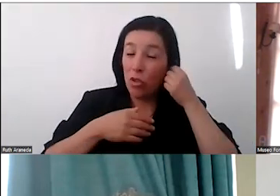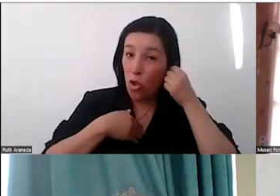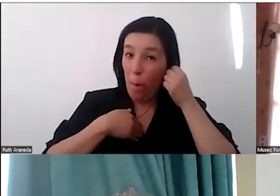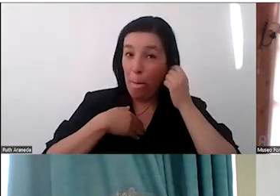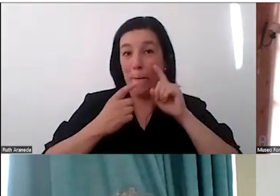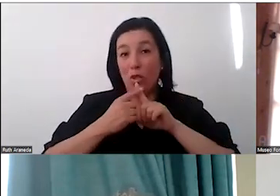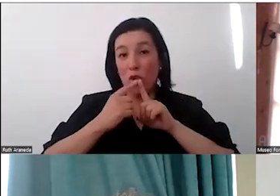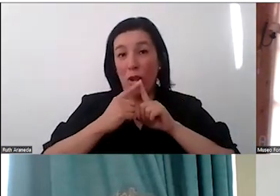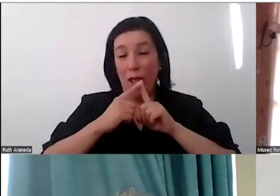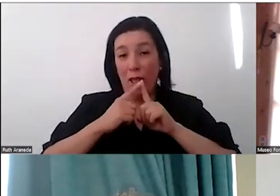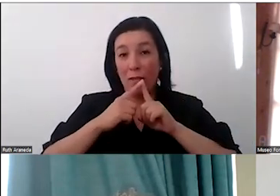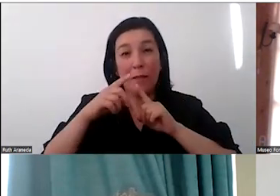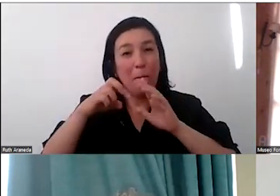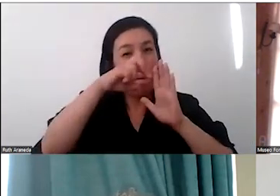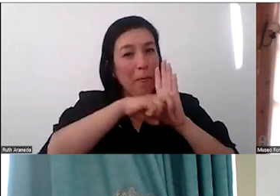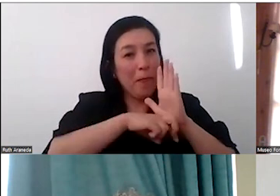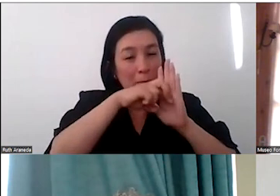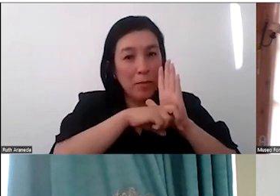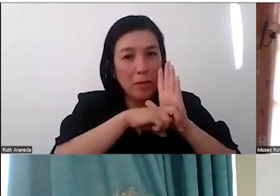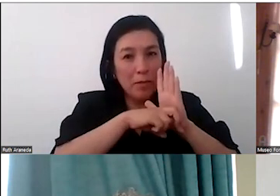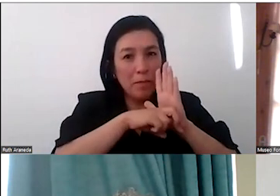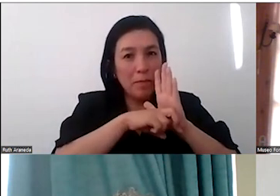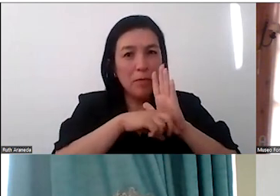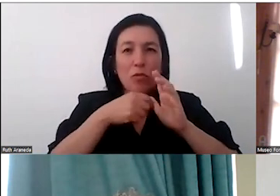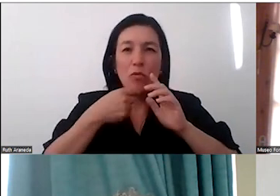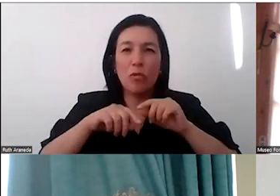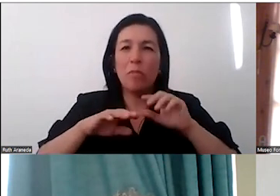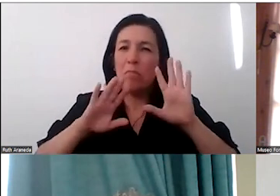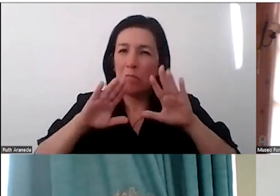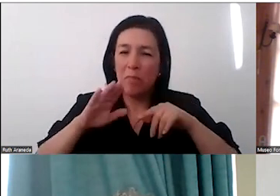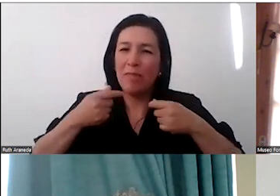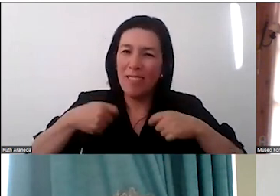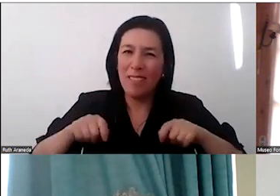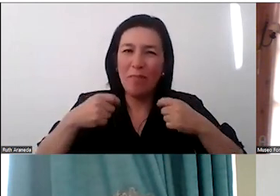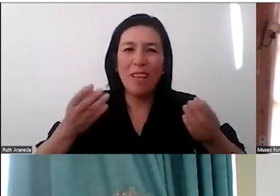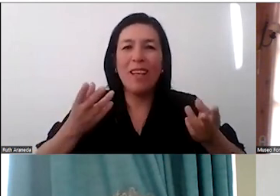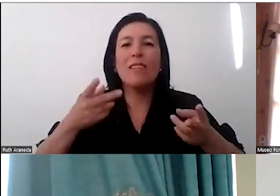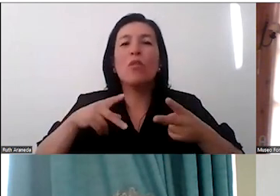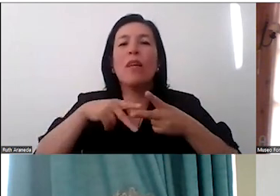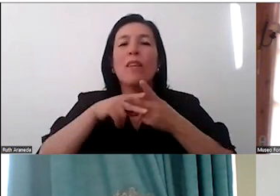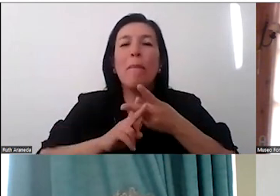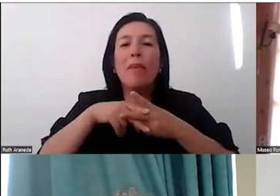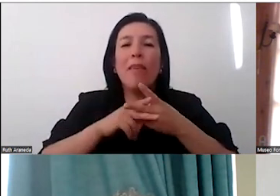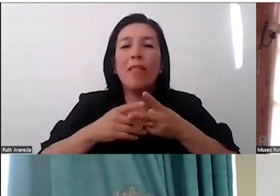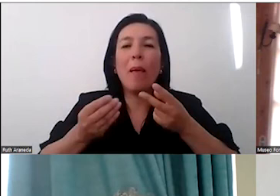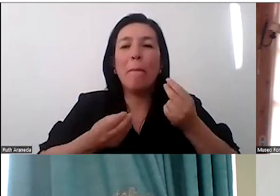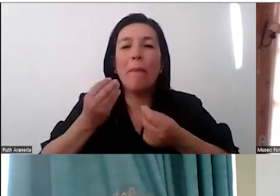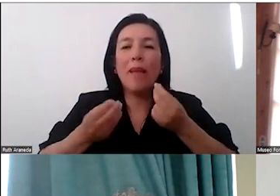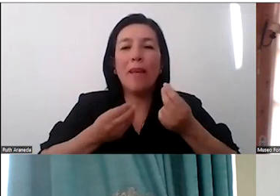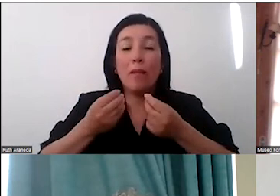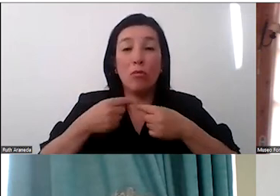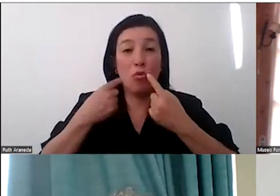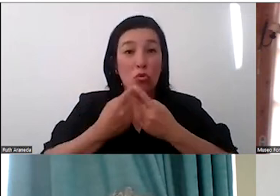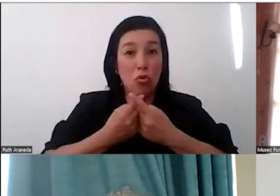personal, con este proyecto, nosotros intentamos hacer eso, o sea, como generar un instrumento, como le decía recién, nosotros no somos el